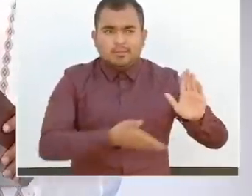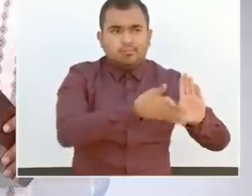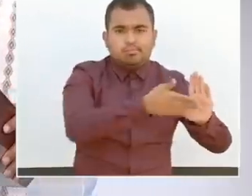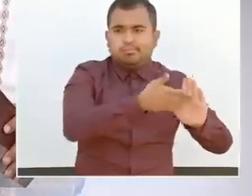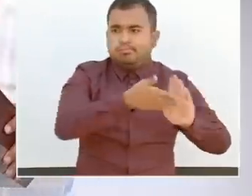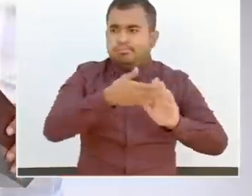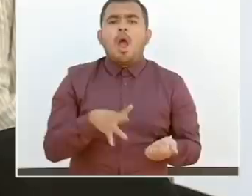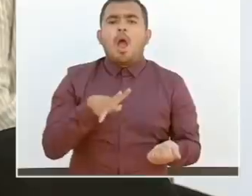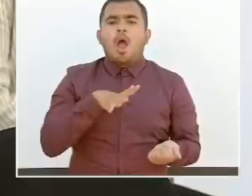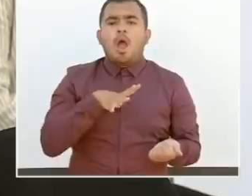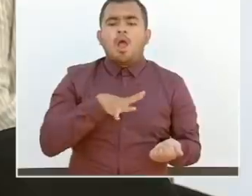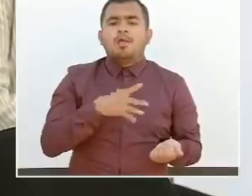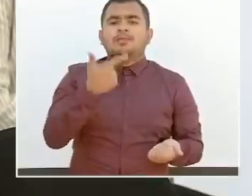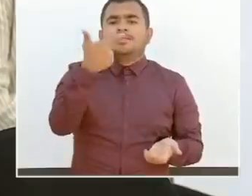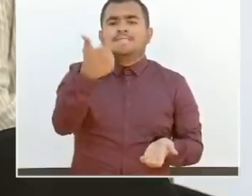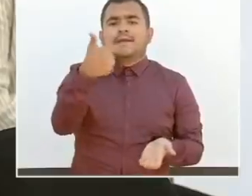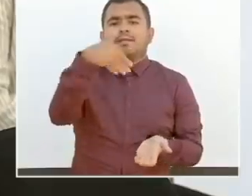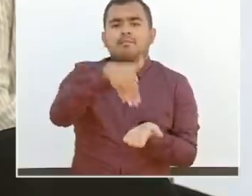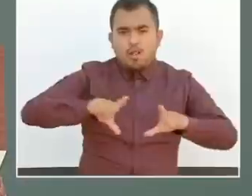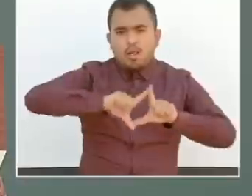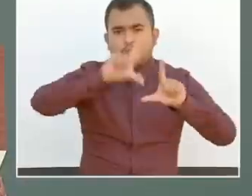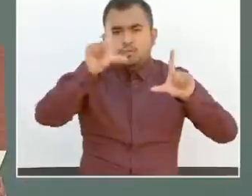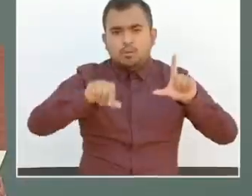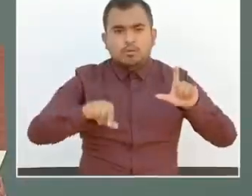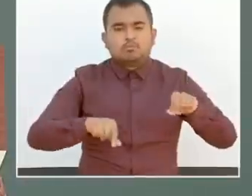corresponden a Jalisco.